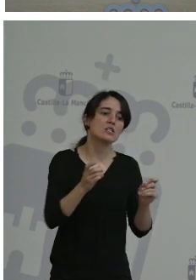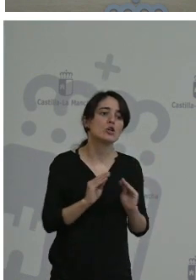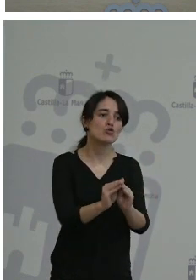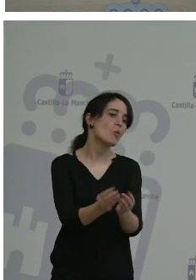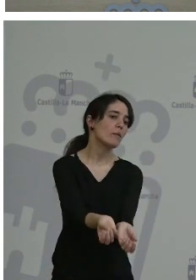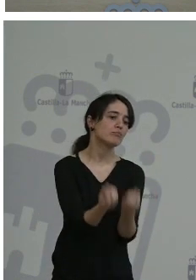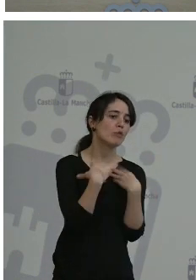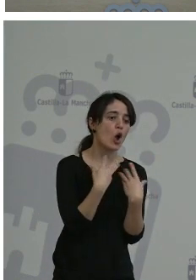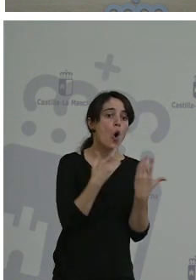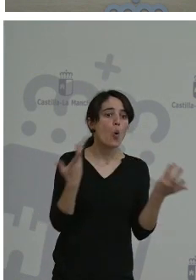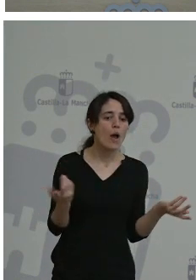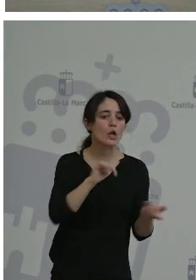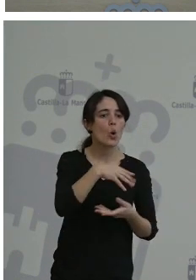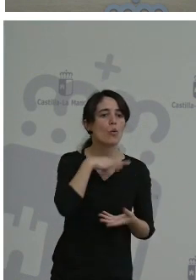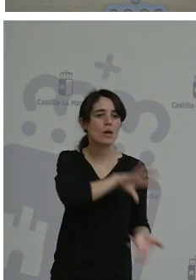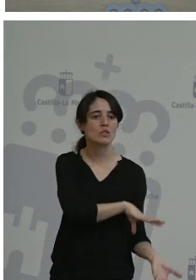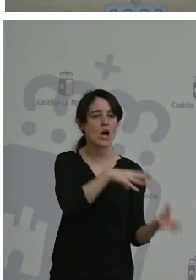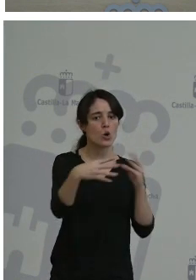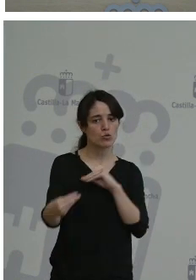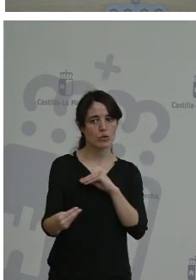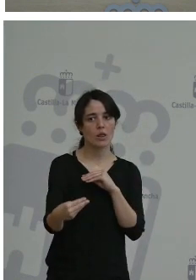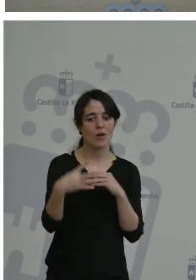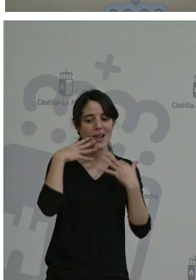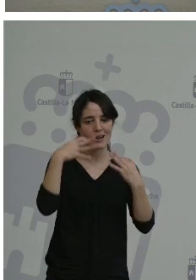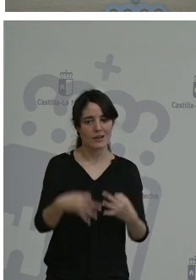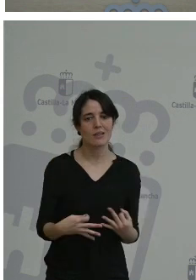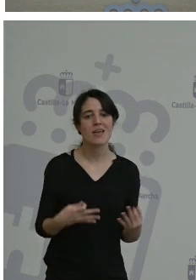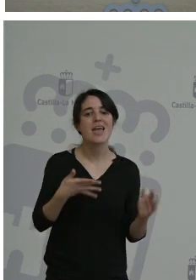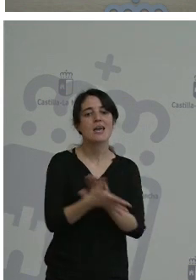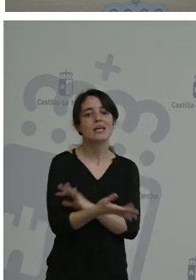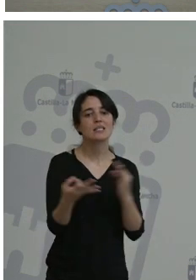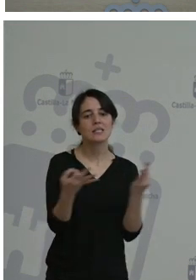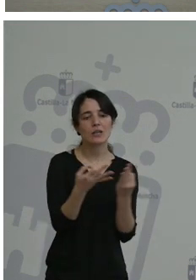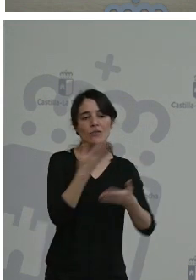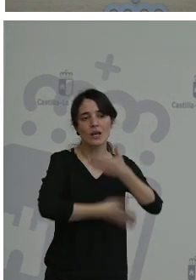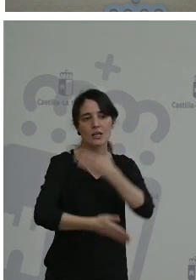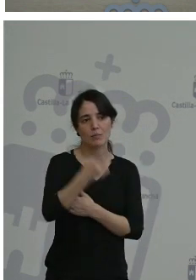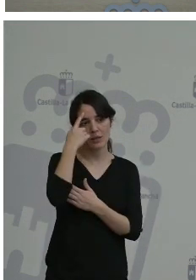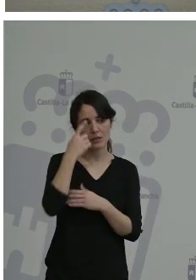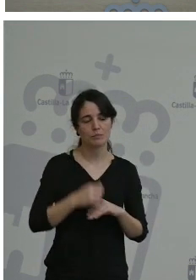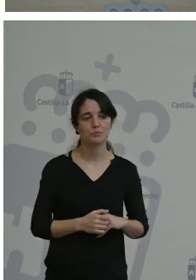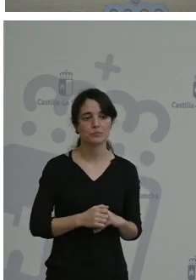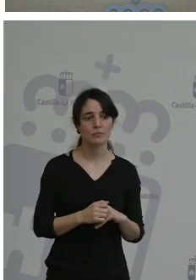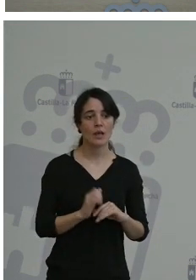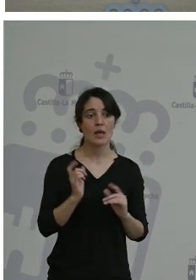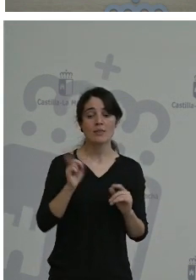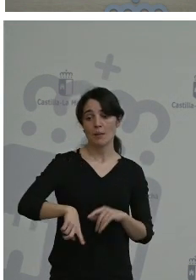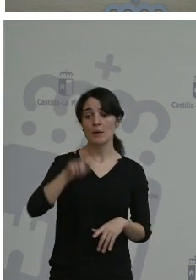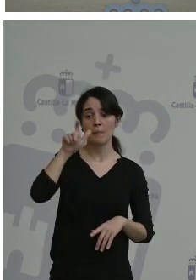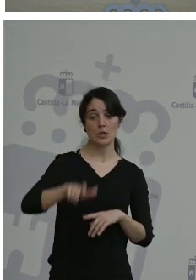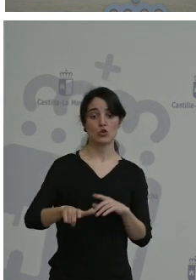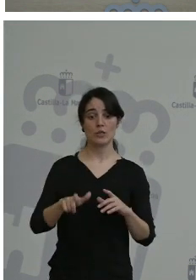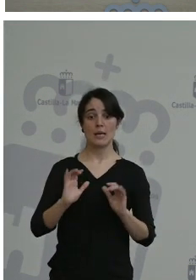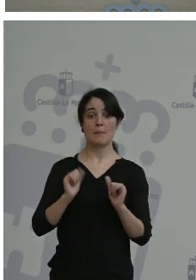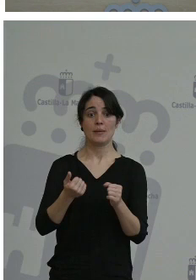manera más ajustada a la realidad de qué es la discapacidad intelectual. Antes de la incorporación también sería interesante que la persona con